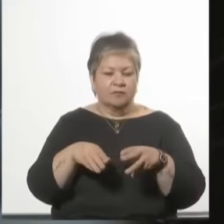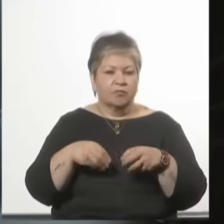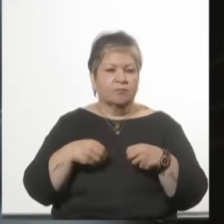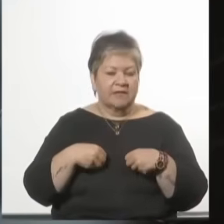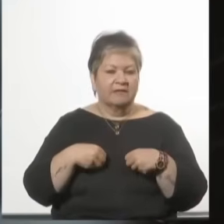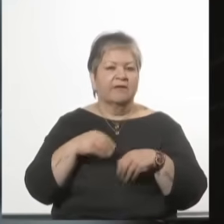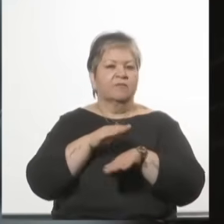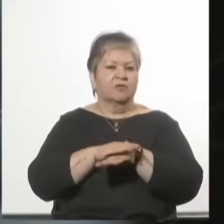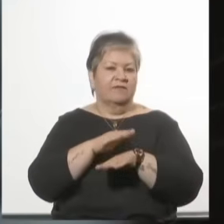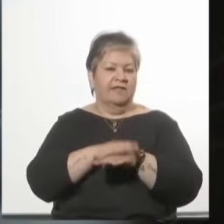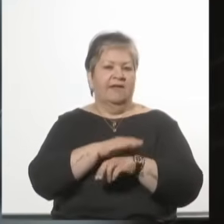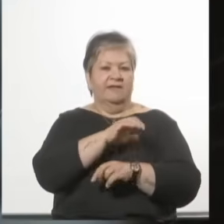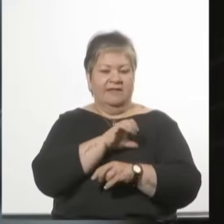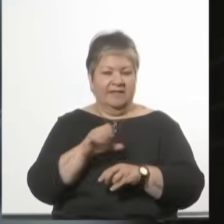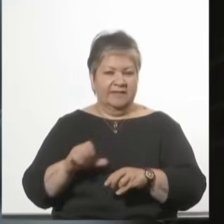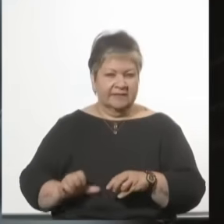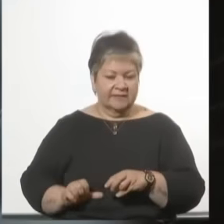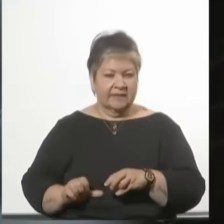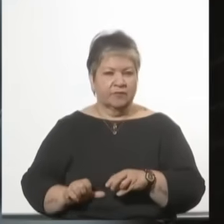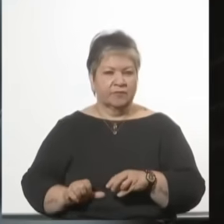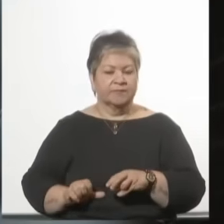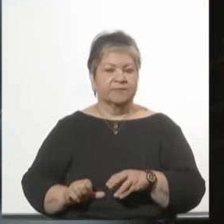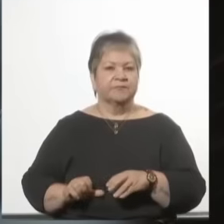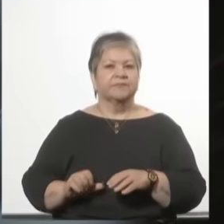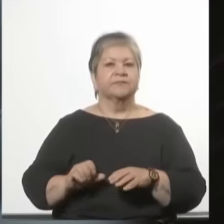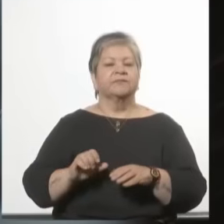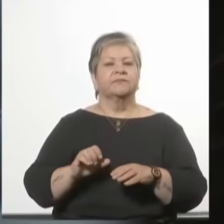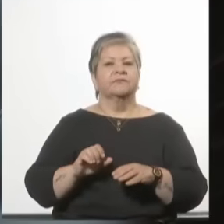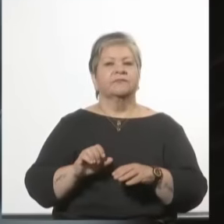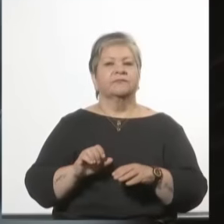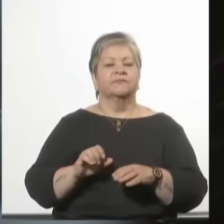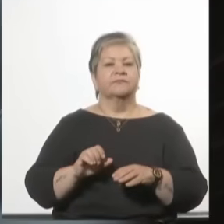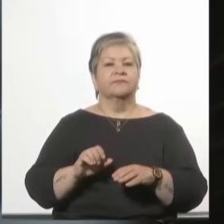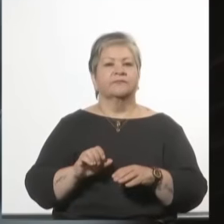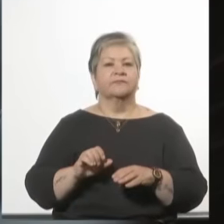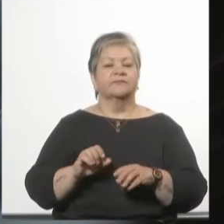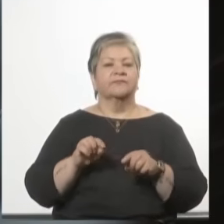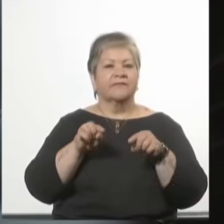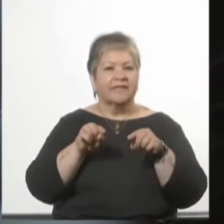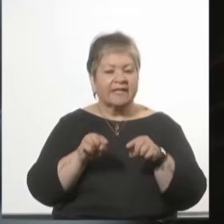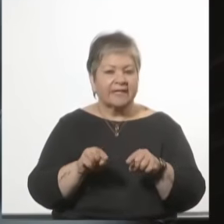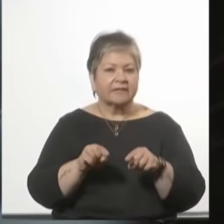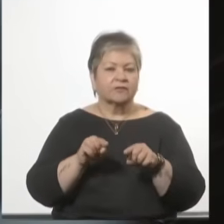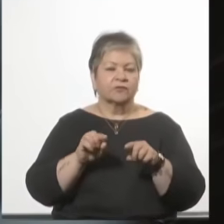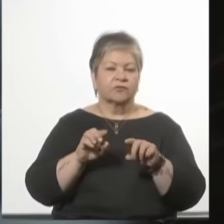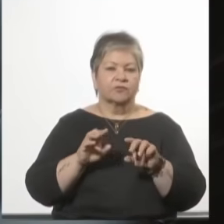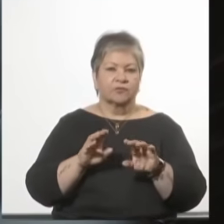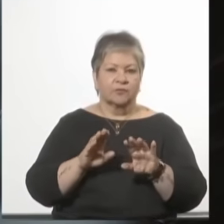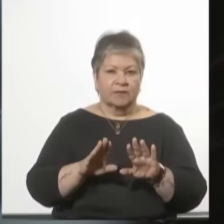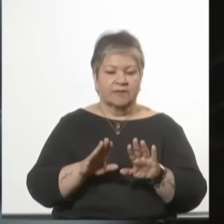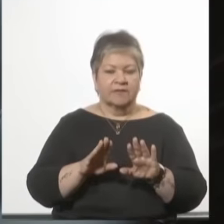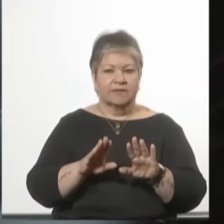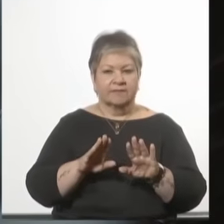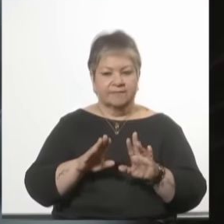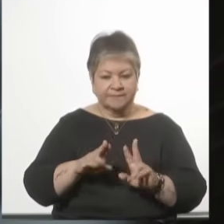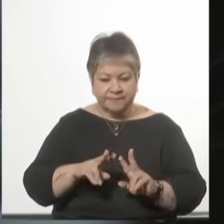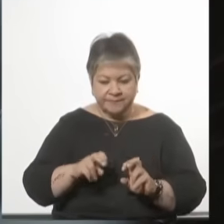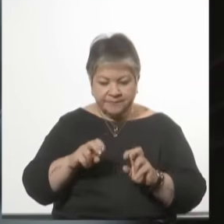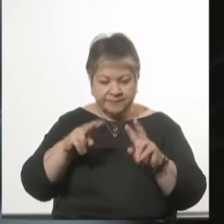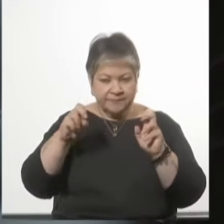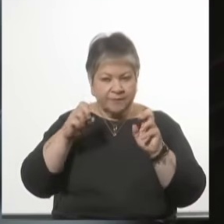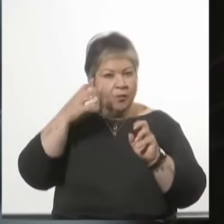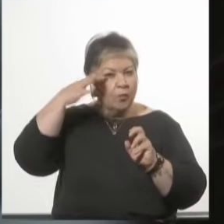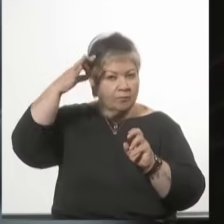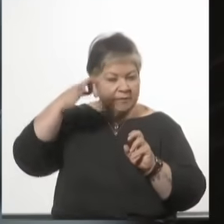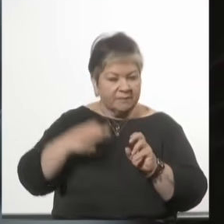Esta administración, más allá de sus legítimos y fundados reparos, ha sido y será escrupulosa en el cumplimiento